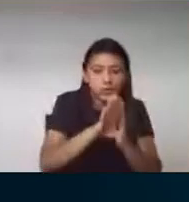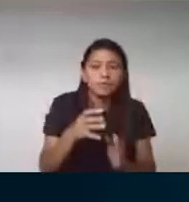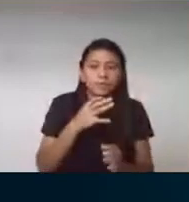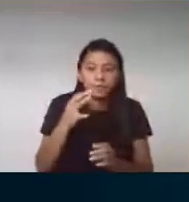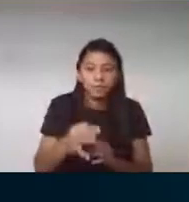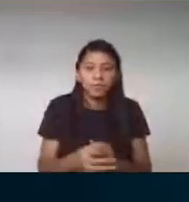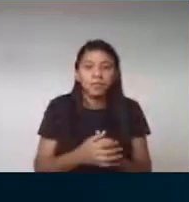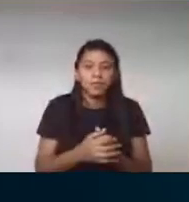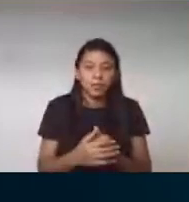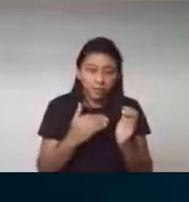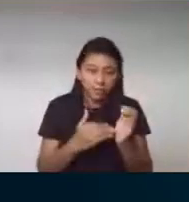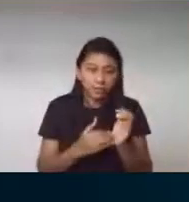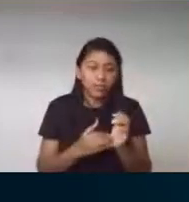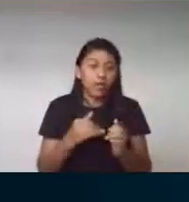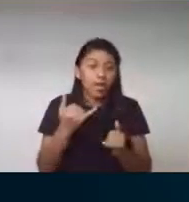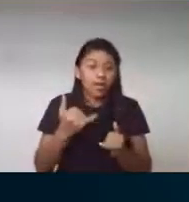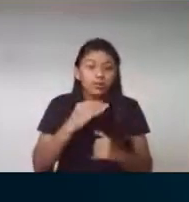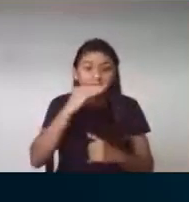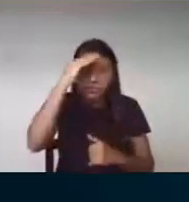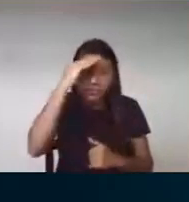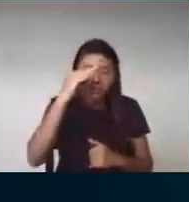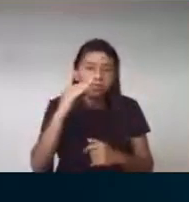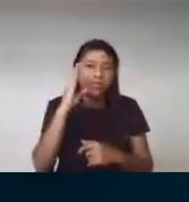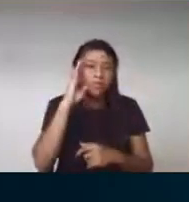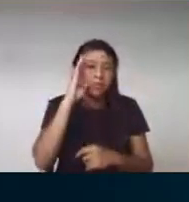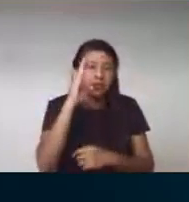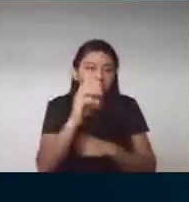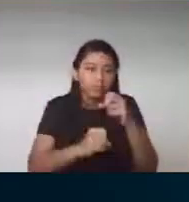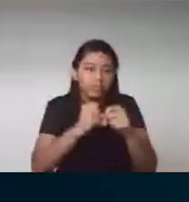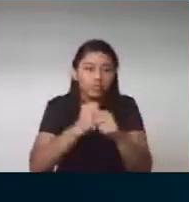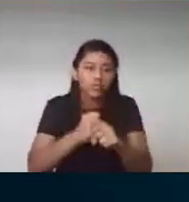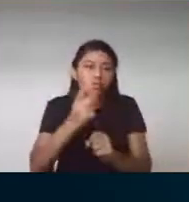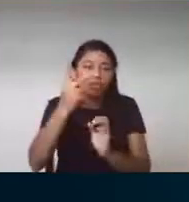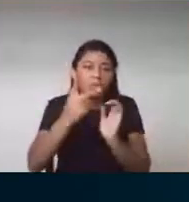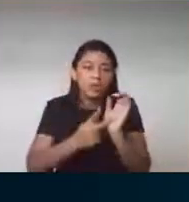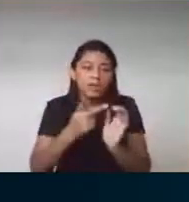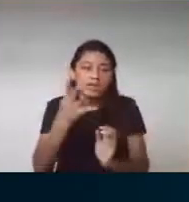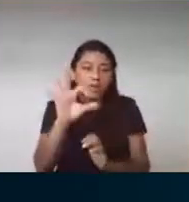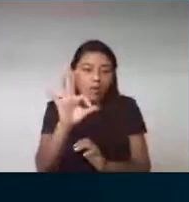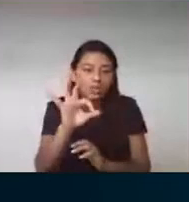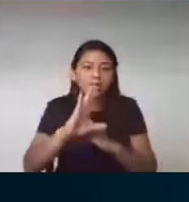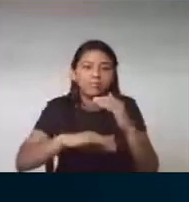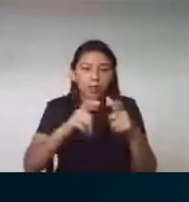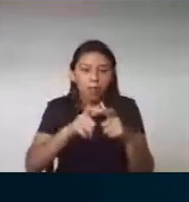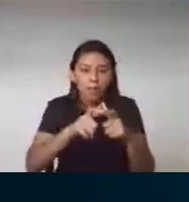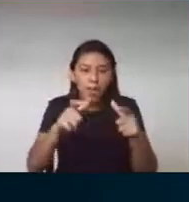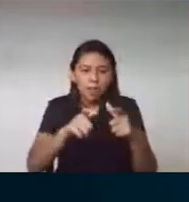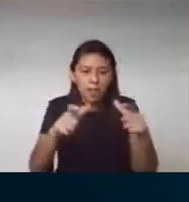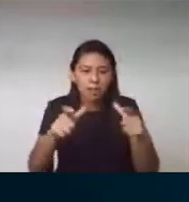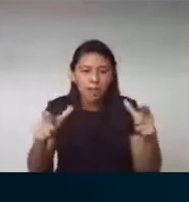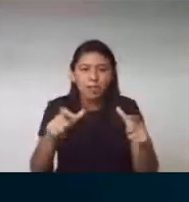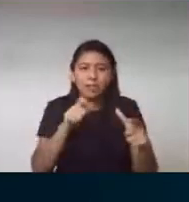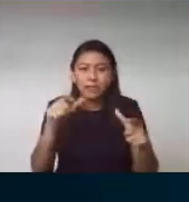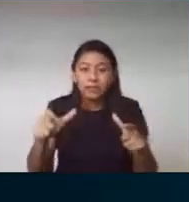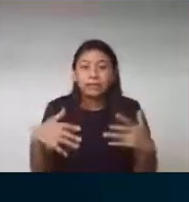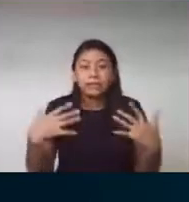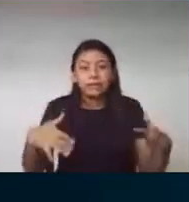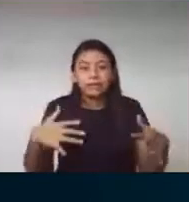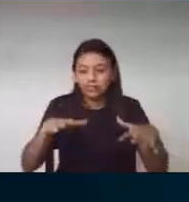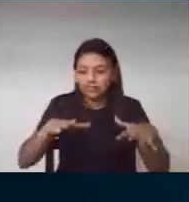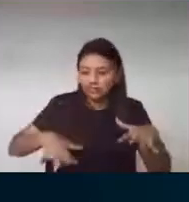al 2050. Eso implica unos desafíos tecnológicos supremamente inmensos para el diseño y la puesta en operación